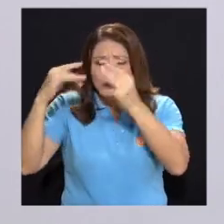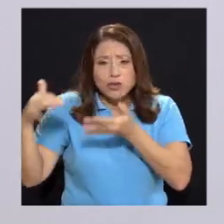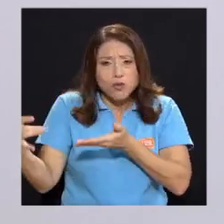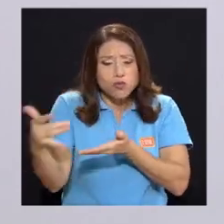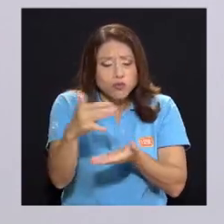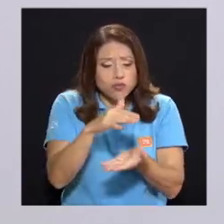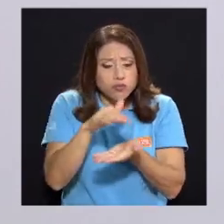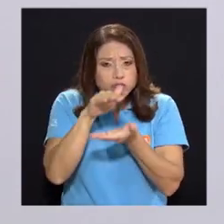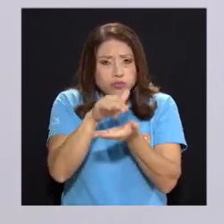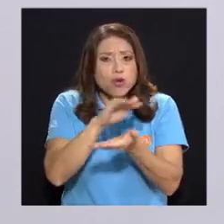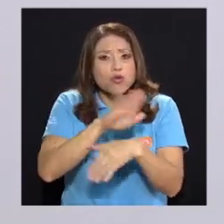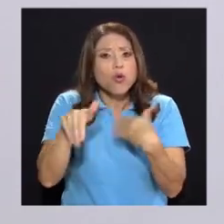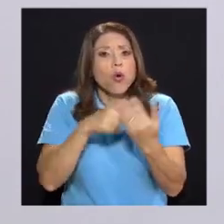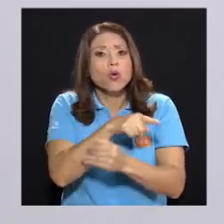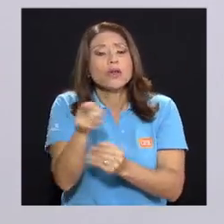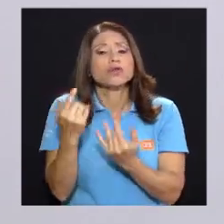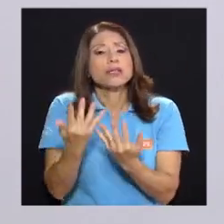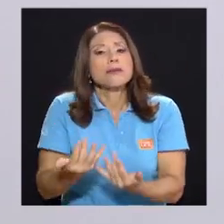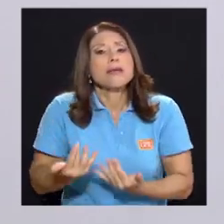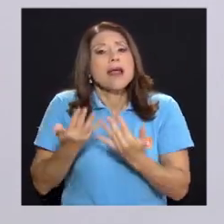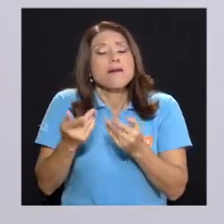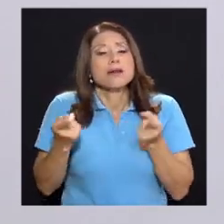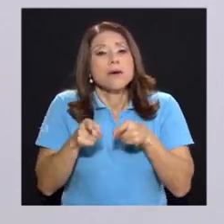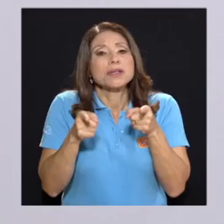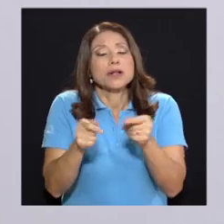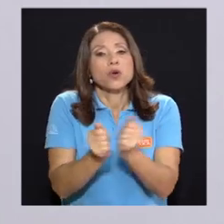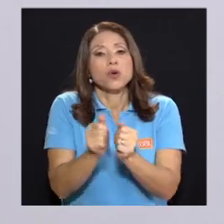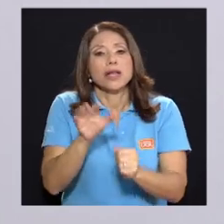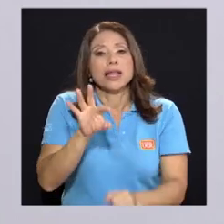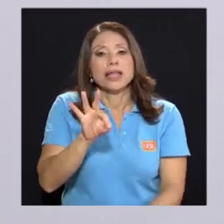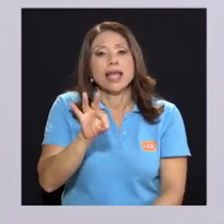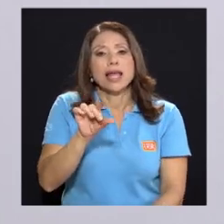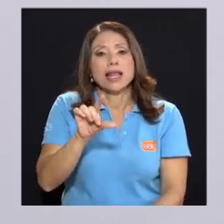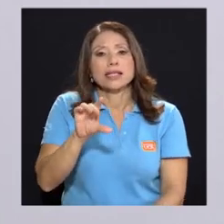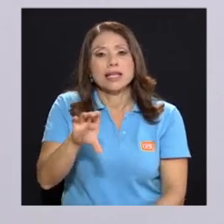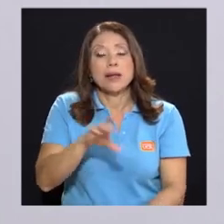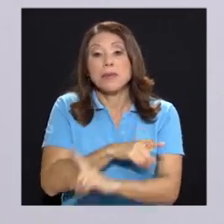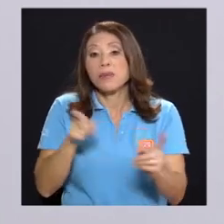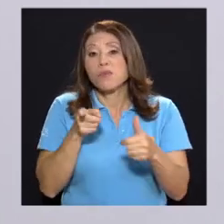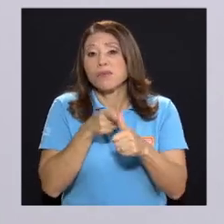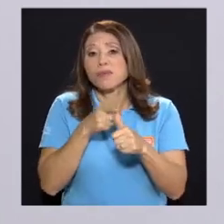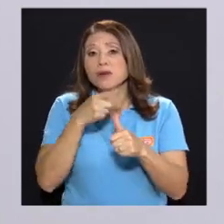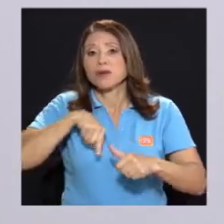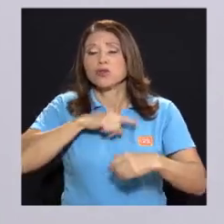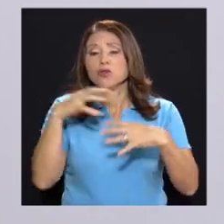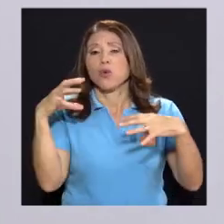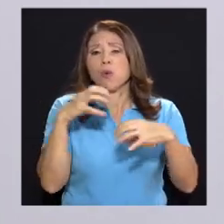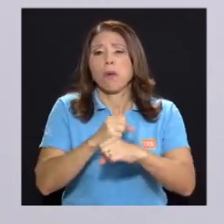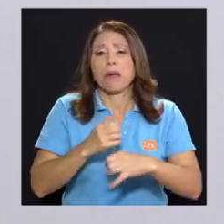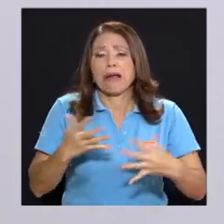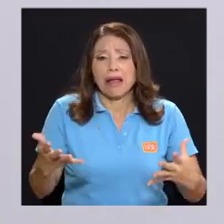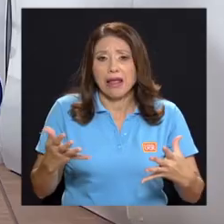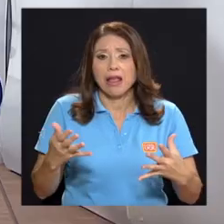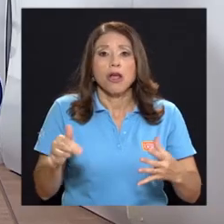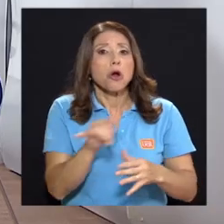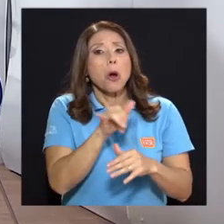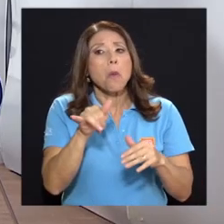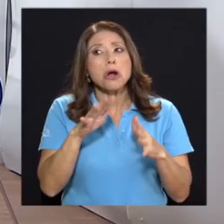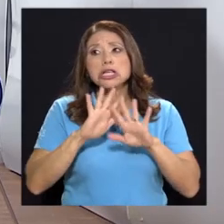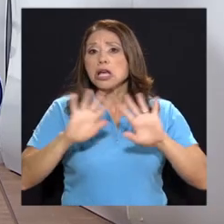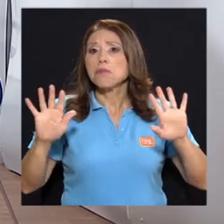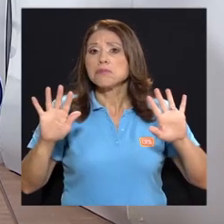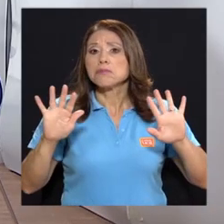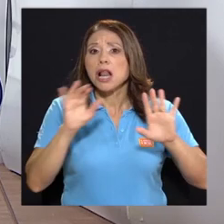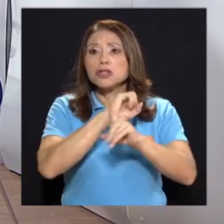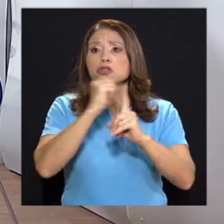lo que ellos esperaban que iba a pasar el tlc pero la primera conclusión que encontramos es que como que esta sociedad barrio bajo la alfombra el tema